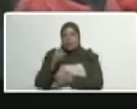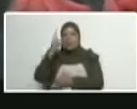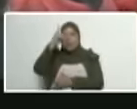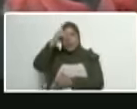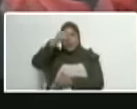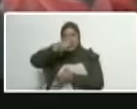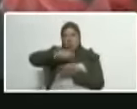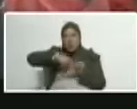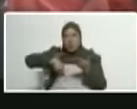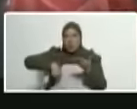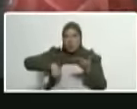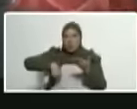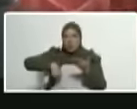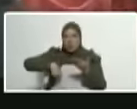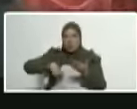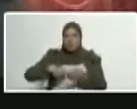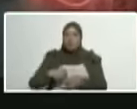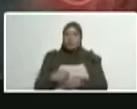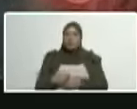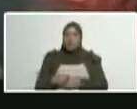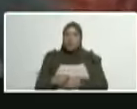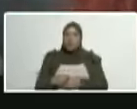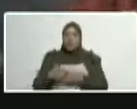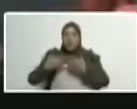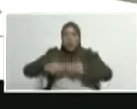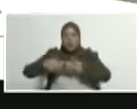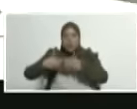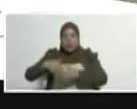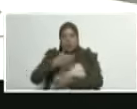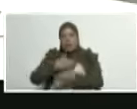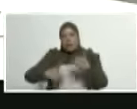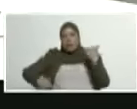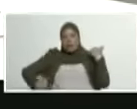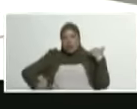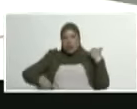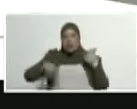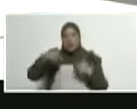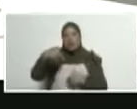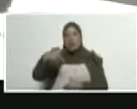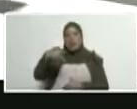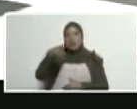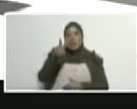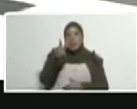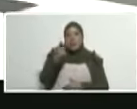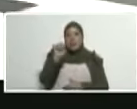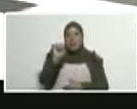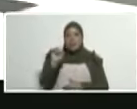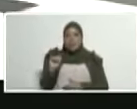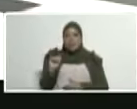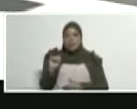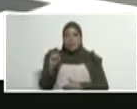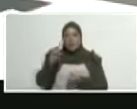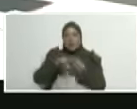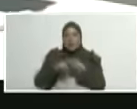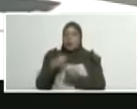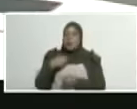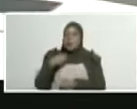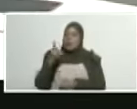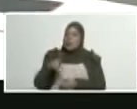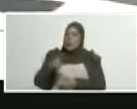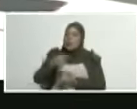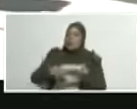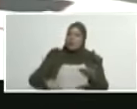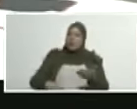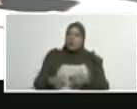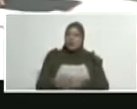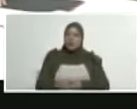vicepresidenta, compañero Tellechea, primera combatiente. Aquí está la